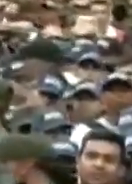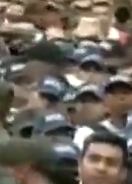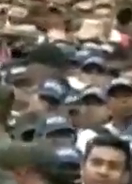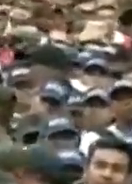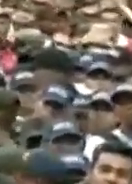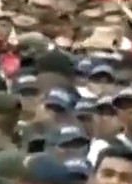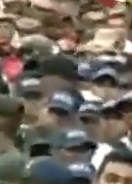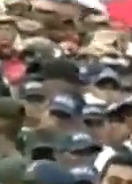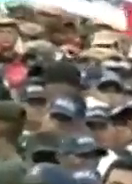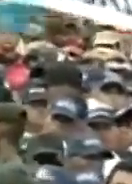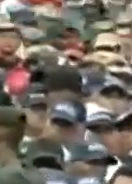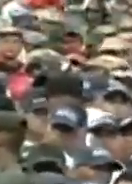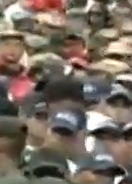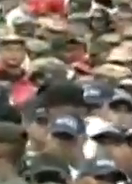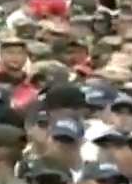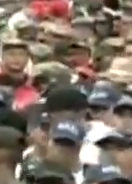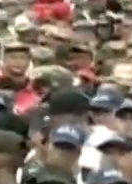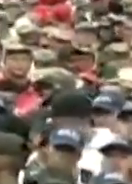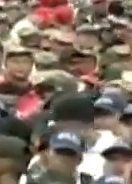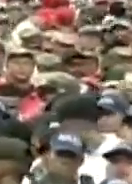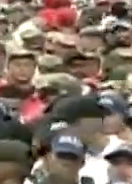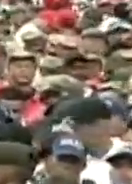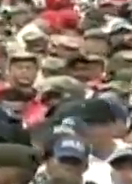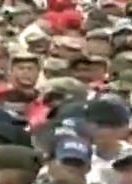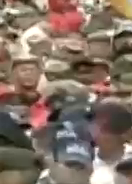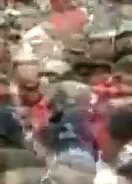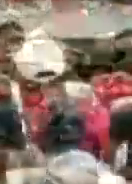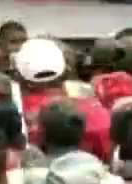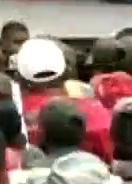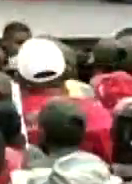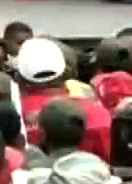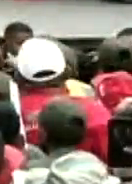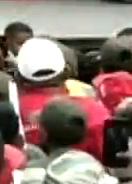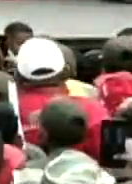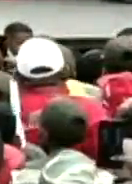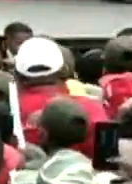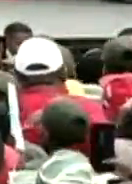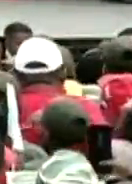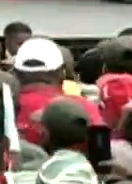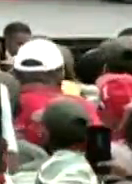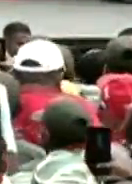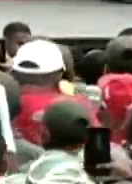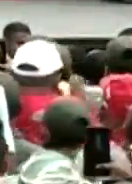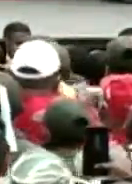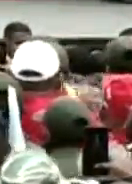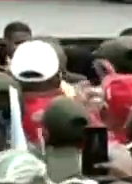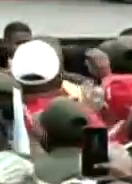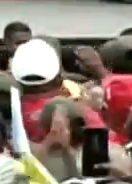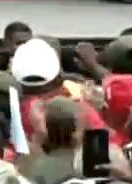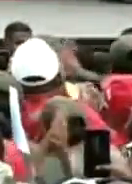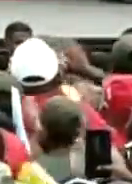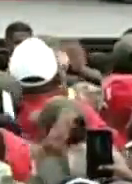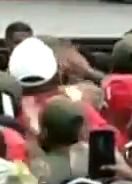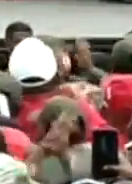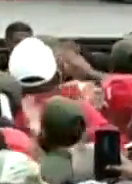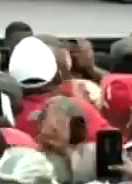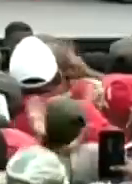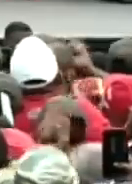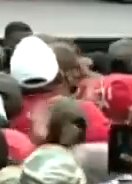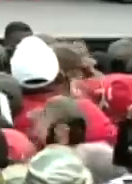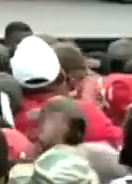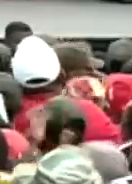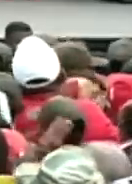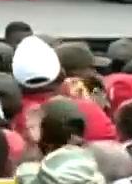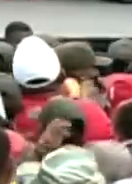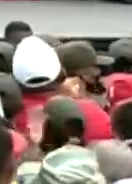Qué bonito mensaje del comandante Francisco Javier Arias Cárdenas. Vamos a darle un aplauso a la generación del 4 de febrero, a los que abrieron